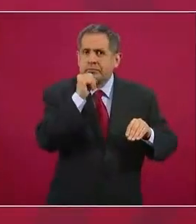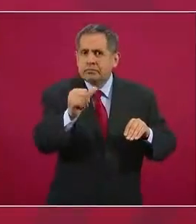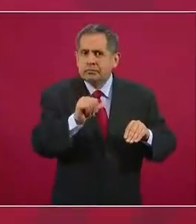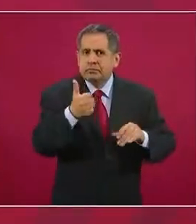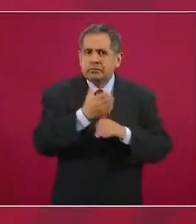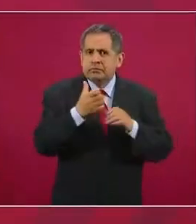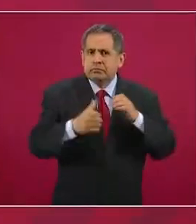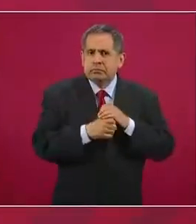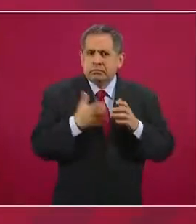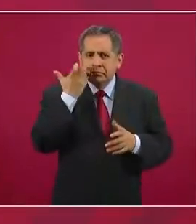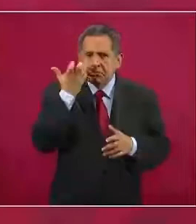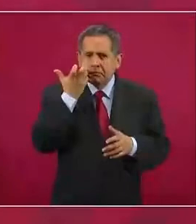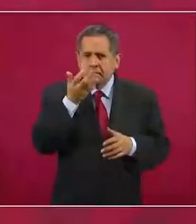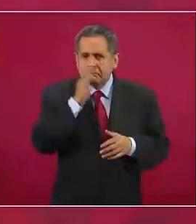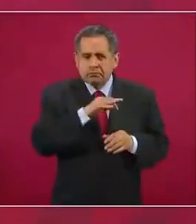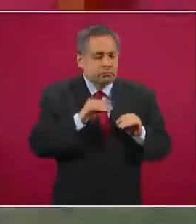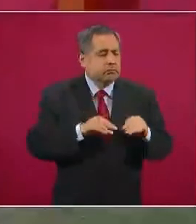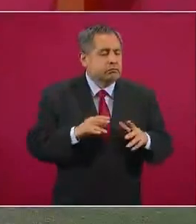Hay